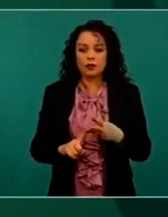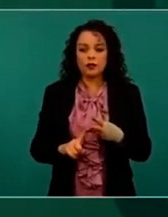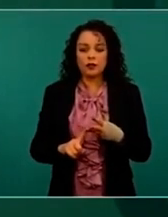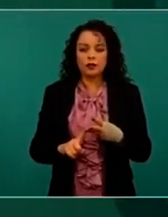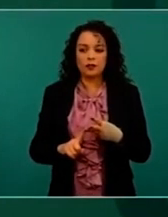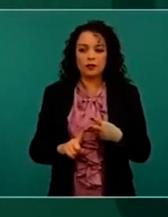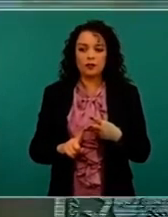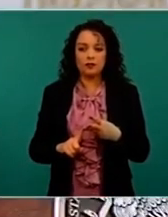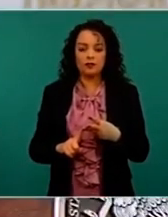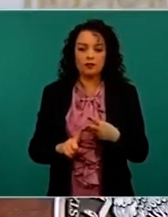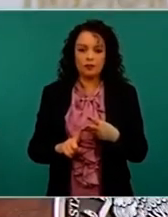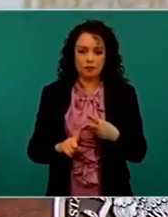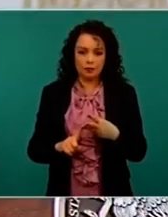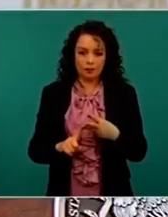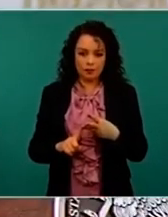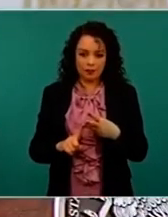Julio